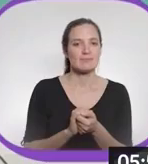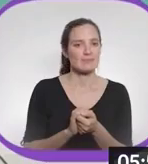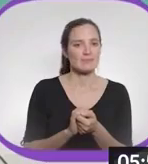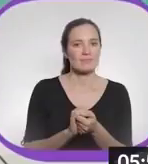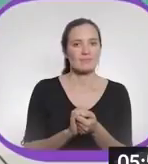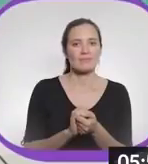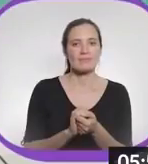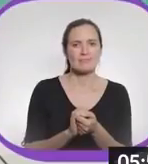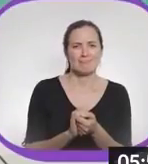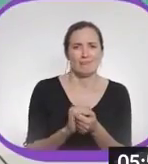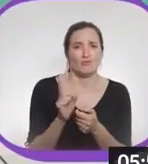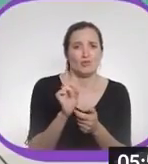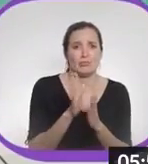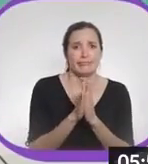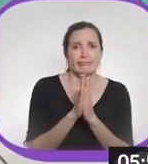¿Dinkelberg? ¡No!